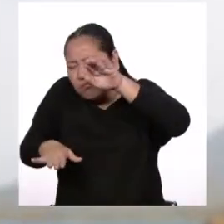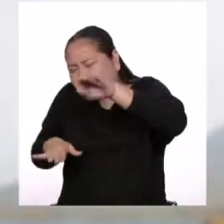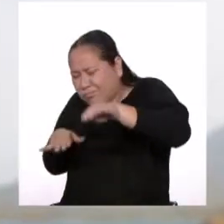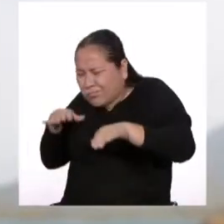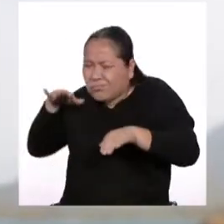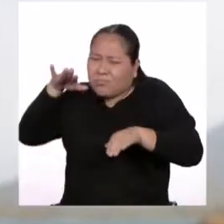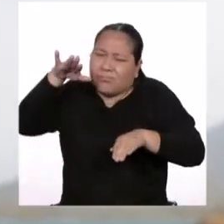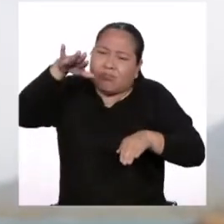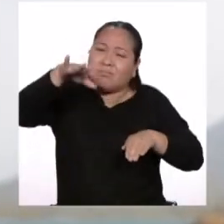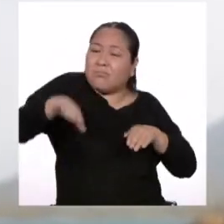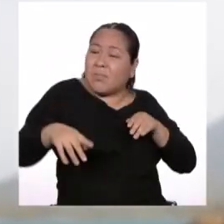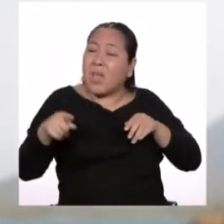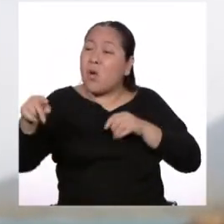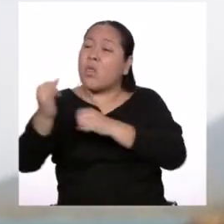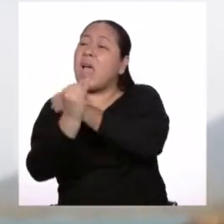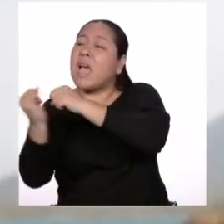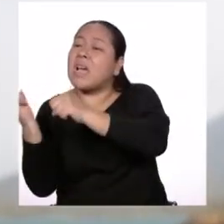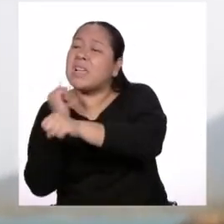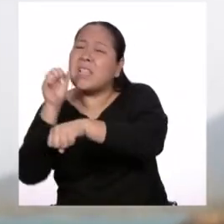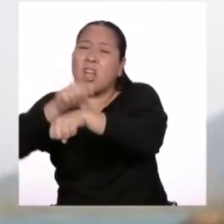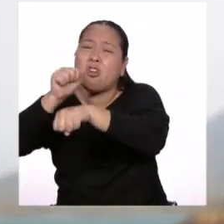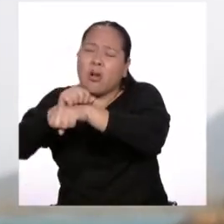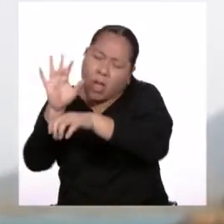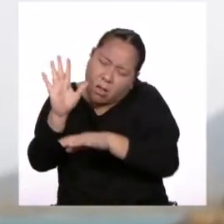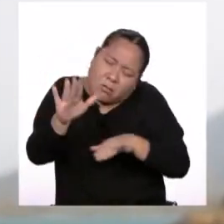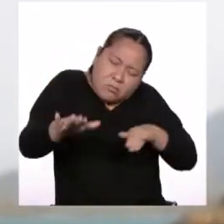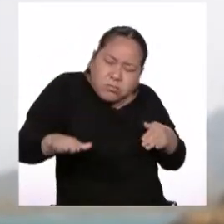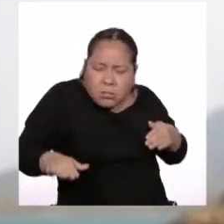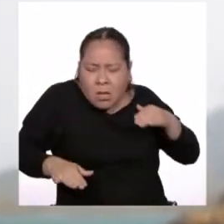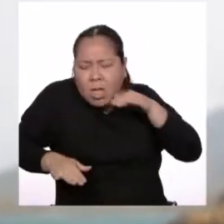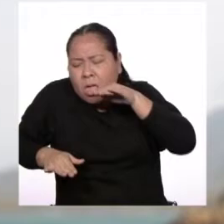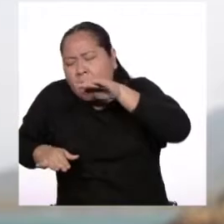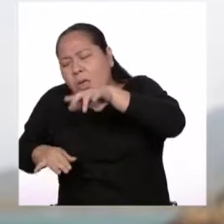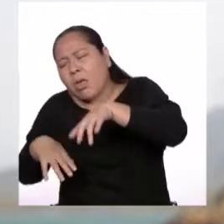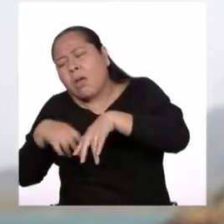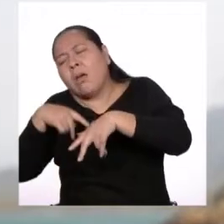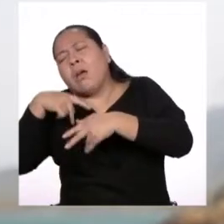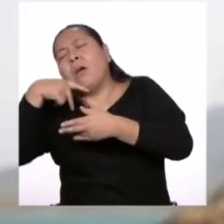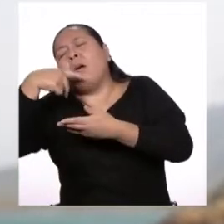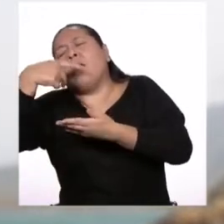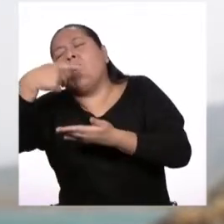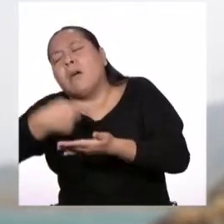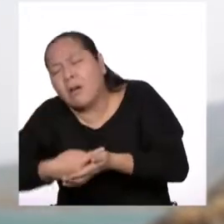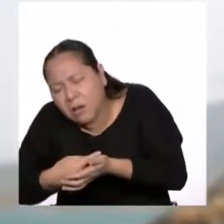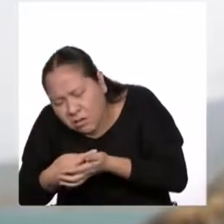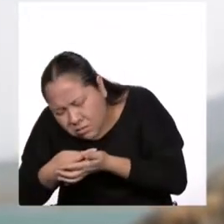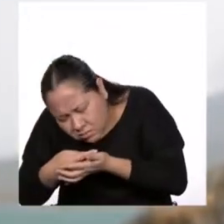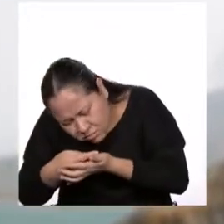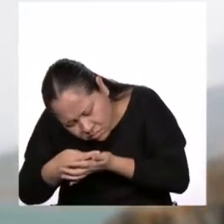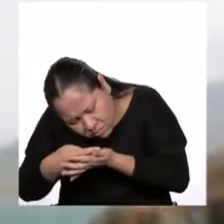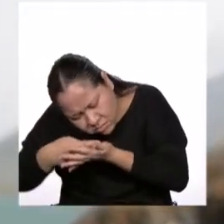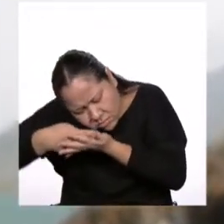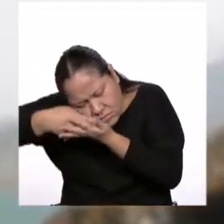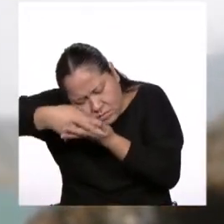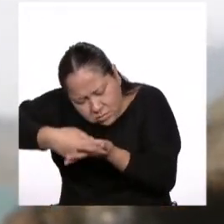de una isla que frente a él aparecía. Casi desfalleciendo, intentó llegar a